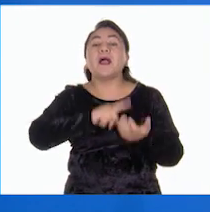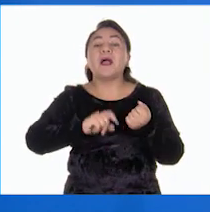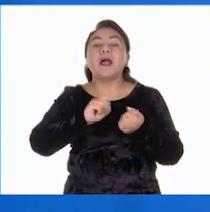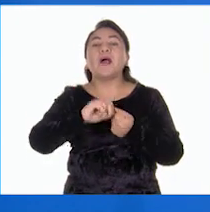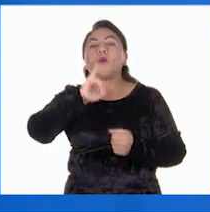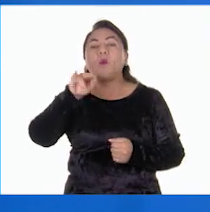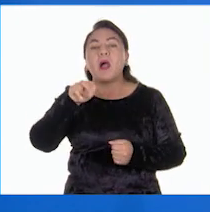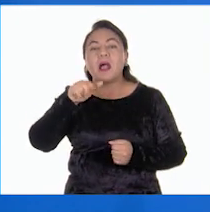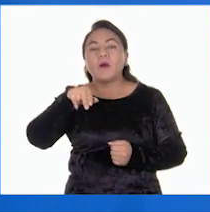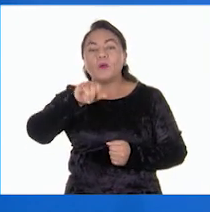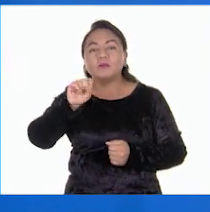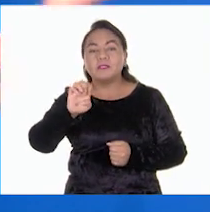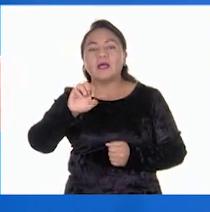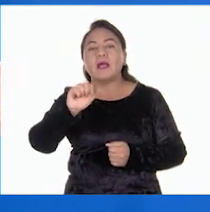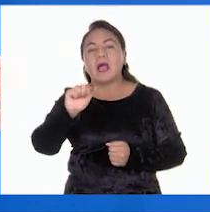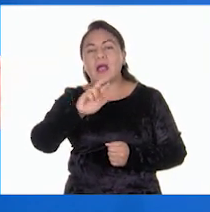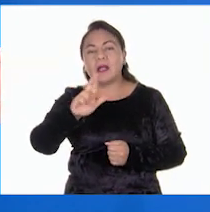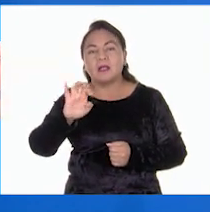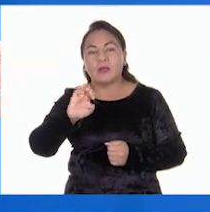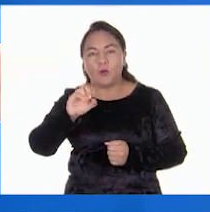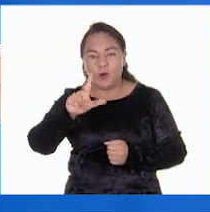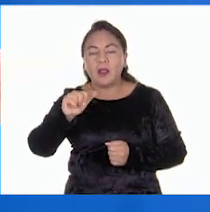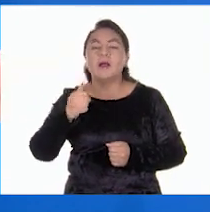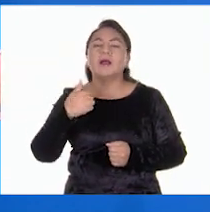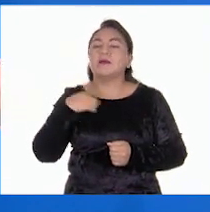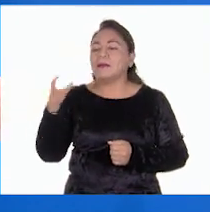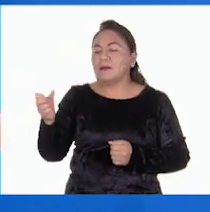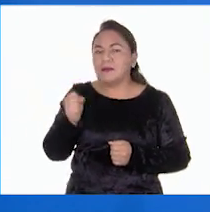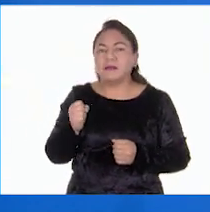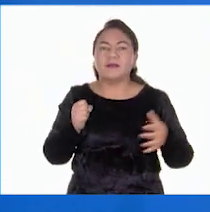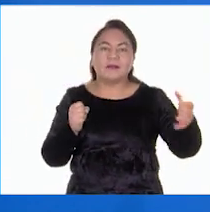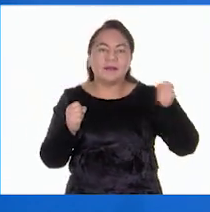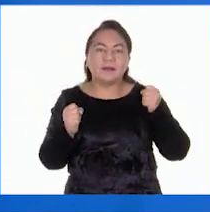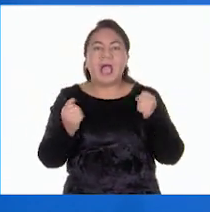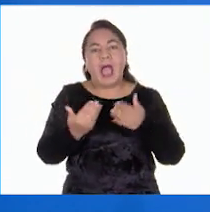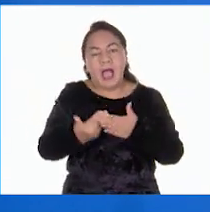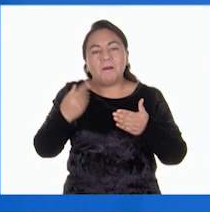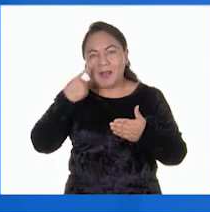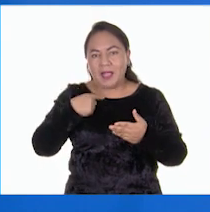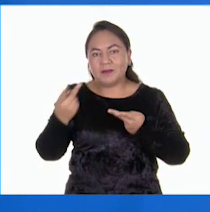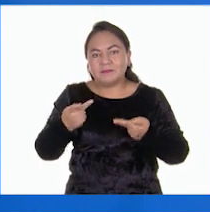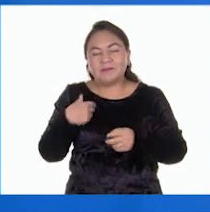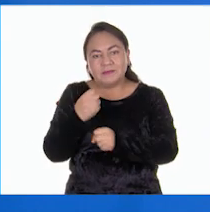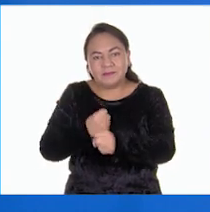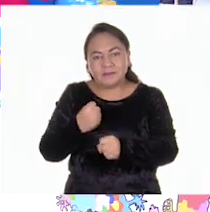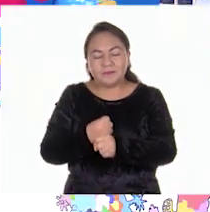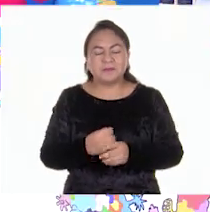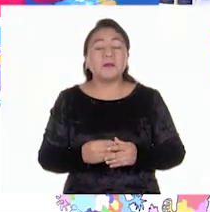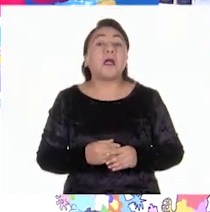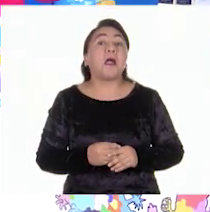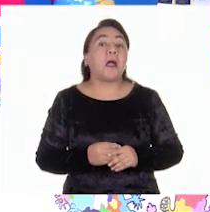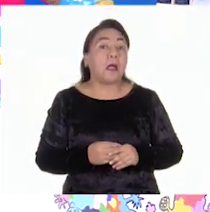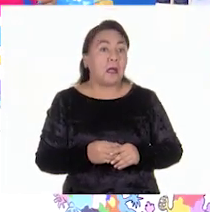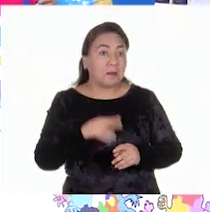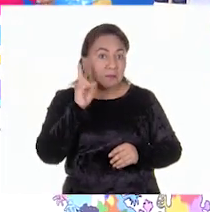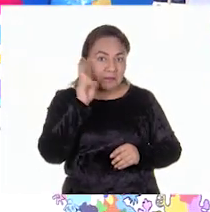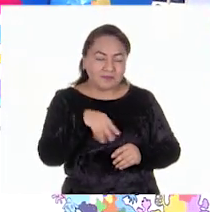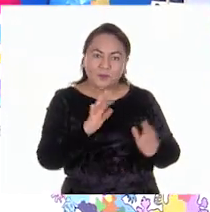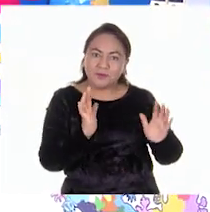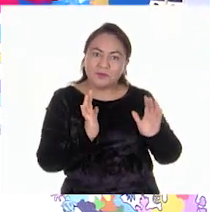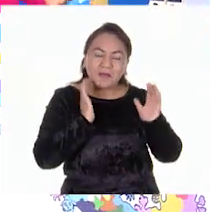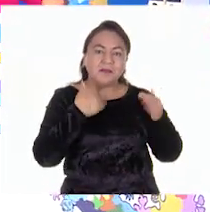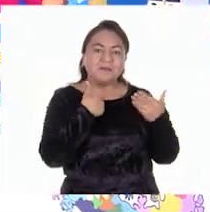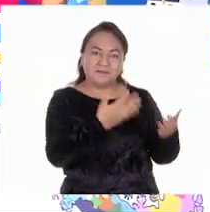Arreola. Y pues cité aquí a Ton y a Mónica un poco antes para poder ensayar. ¡Ay, pues qué grata sorpresa!